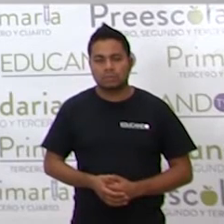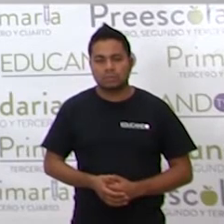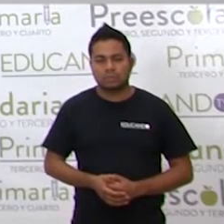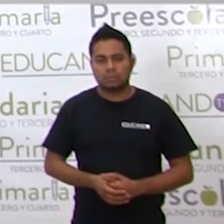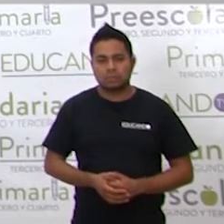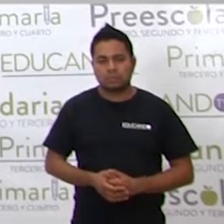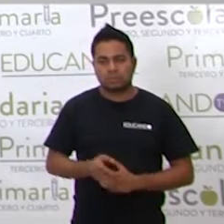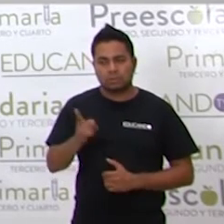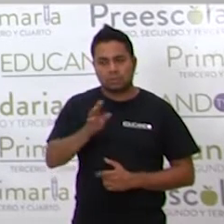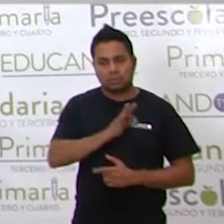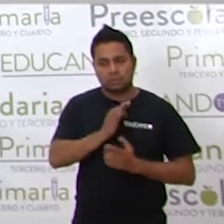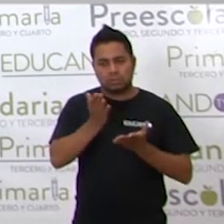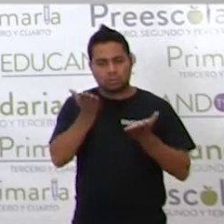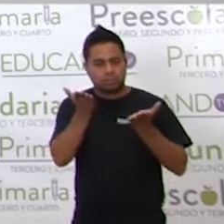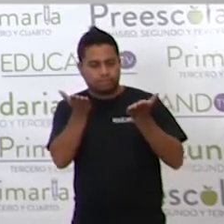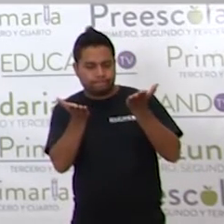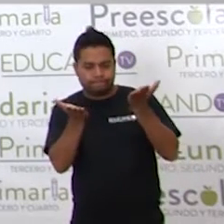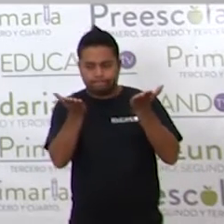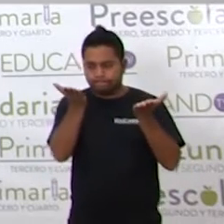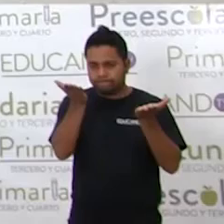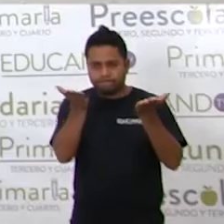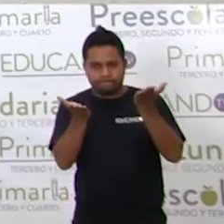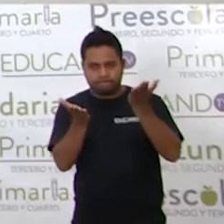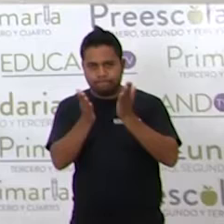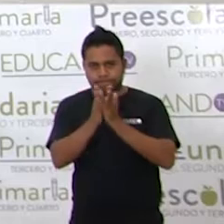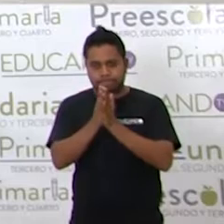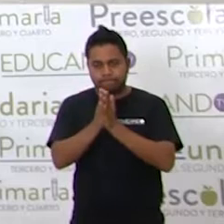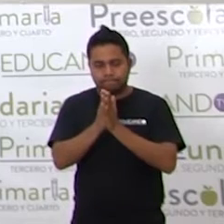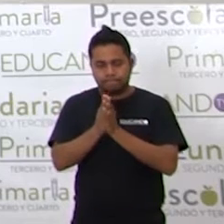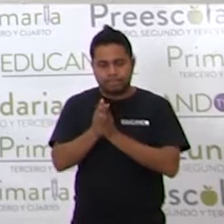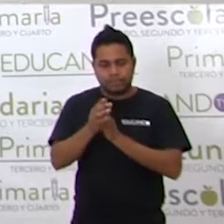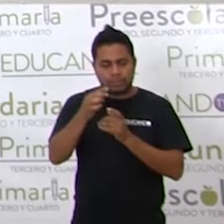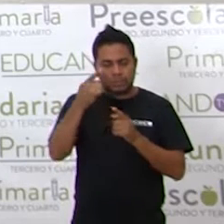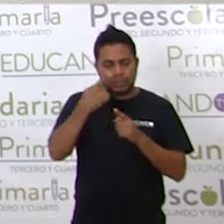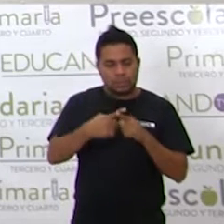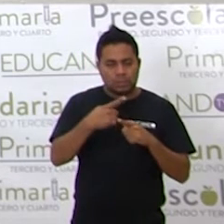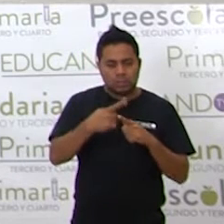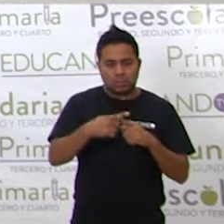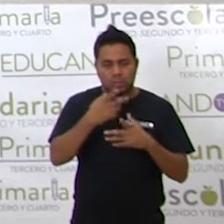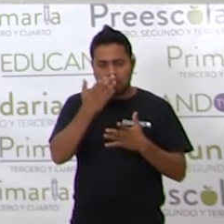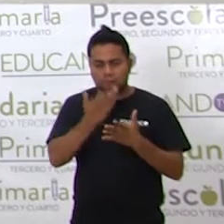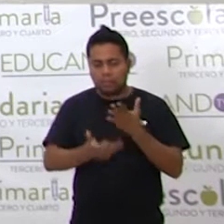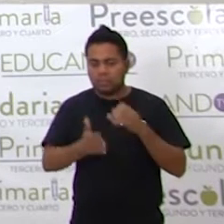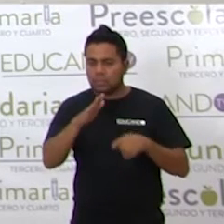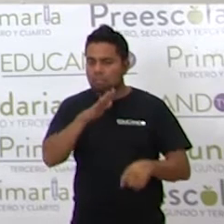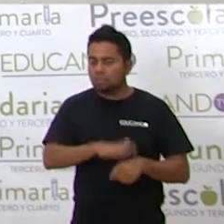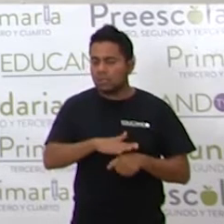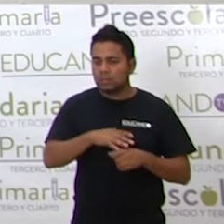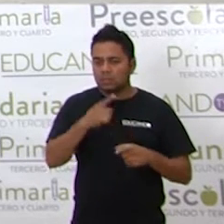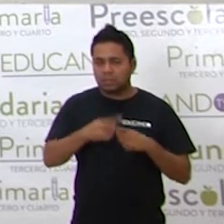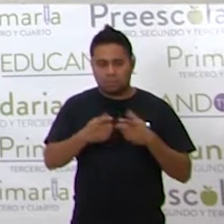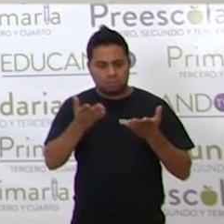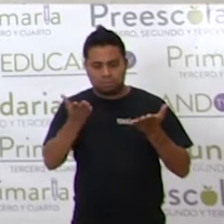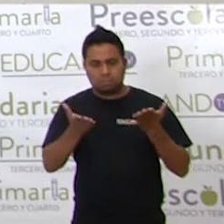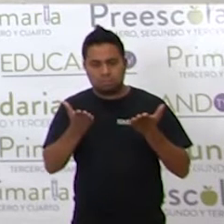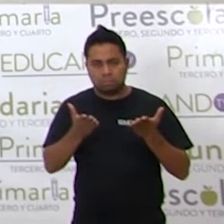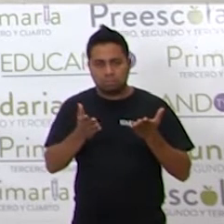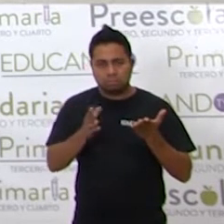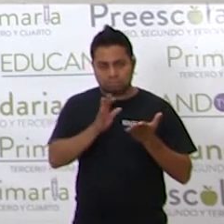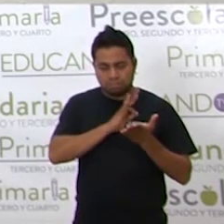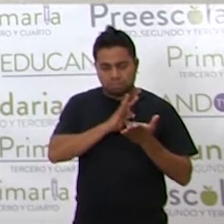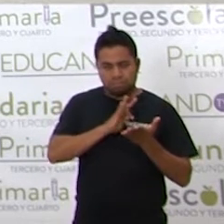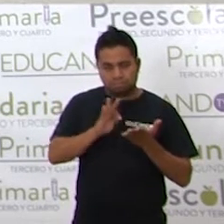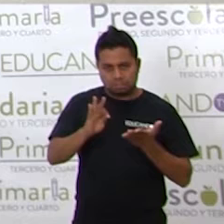¿Puedes comparar, por favor, a quién le falta más? Con